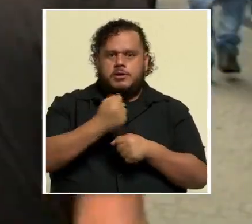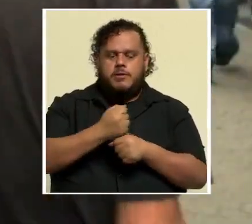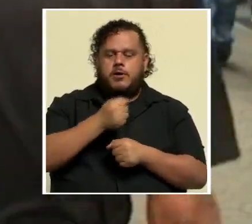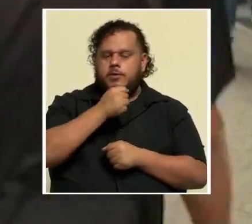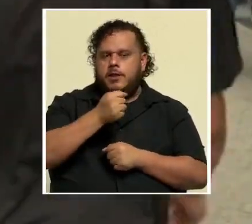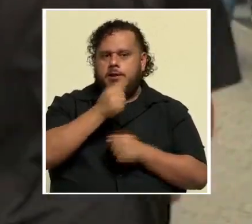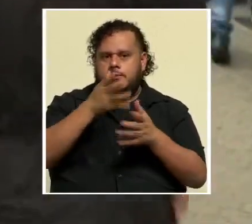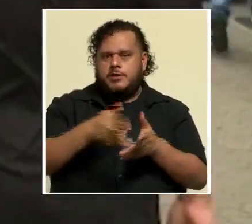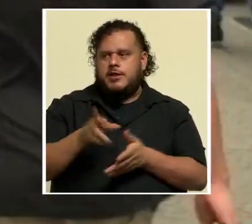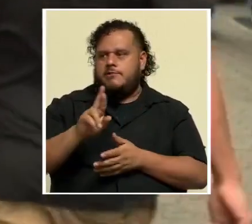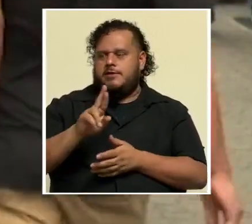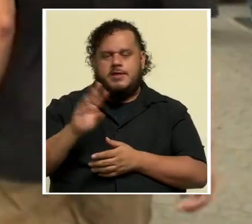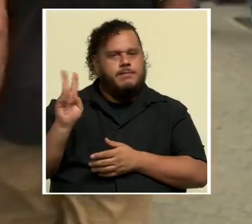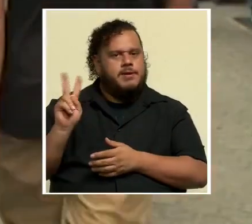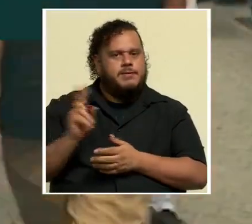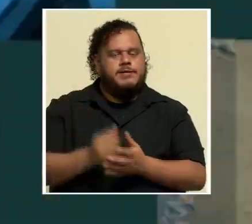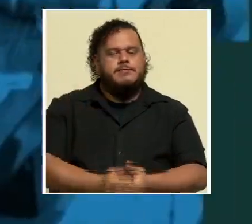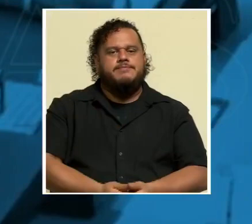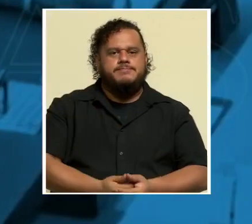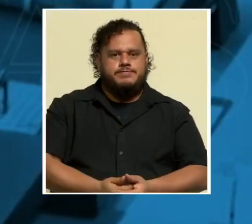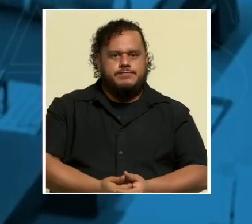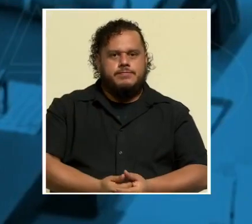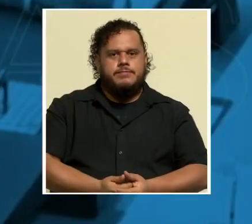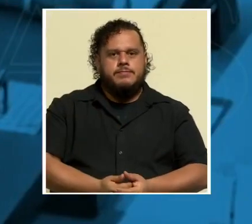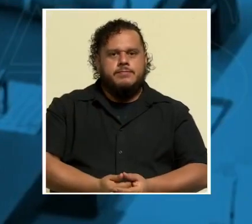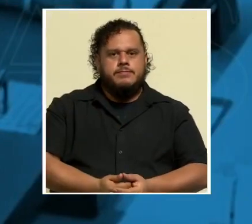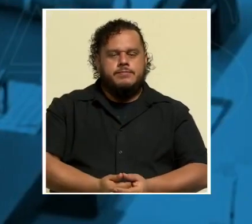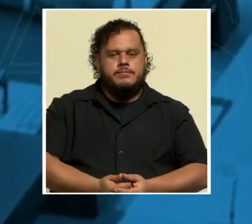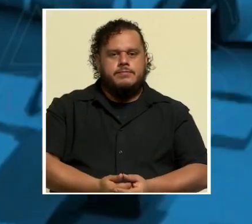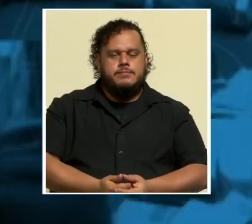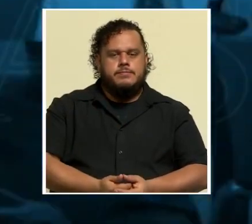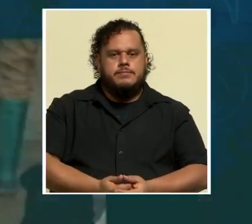periodista Rita Valverde.